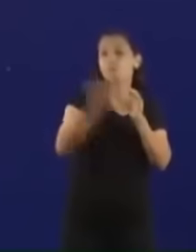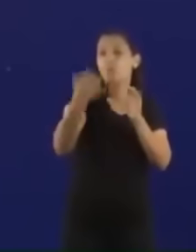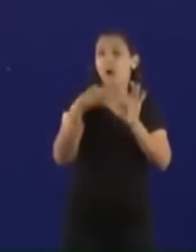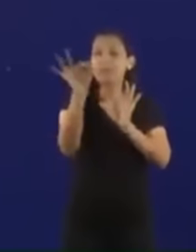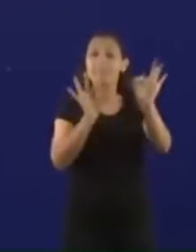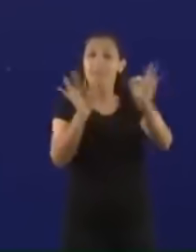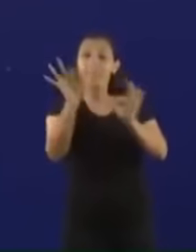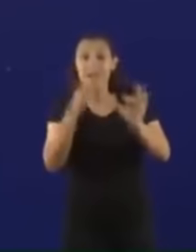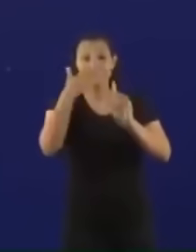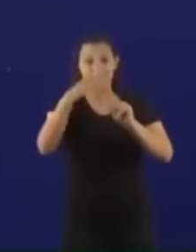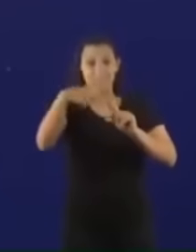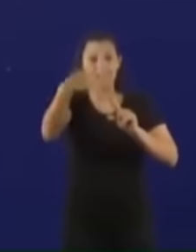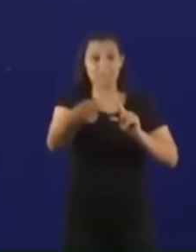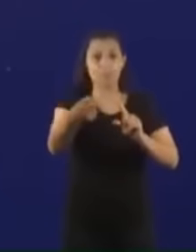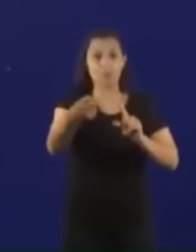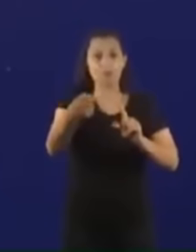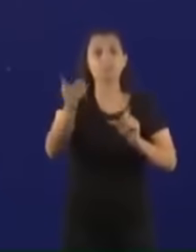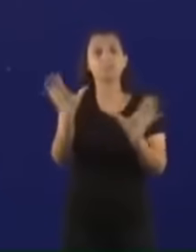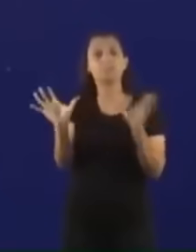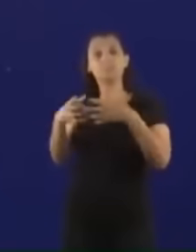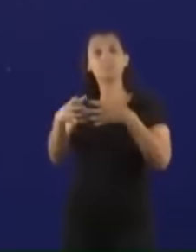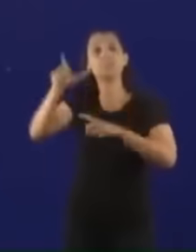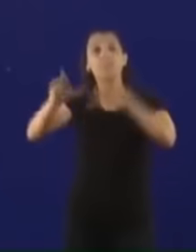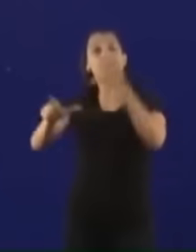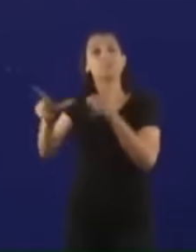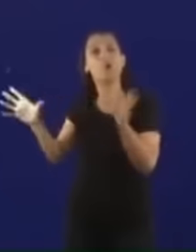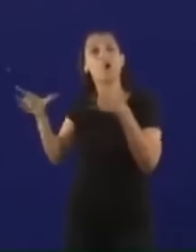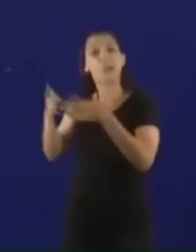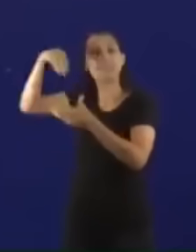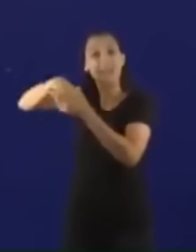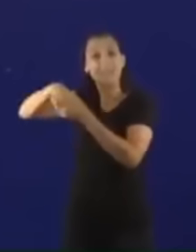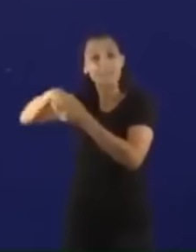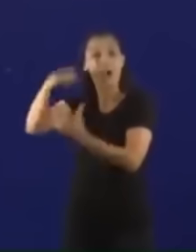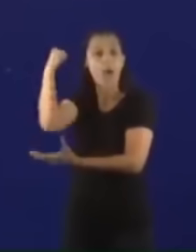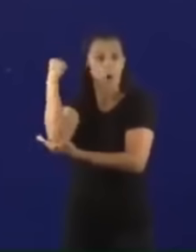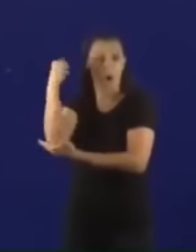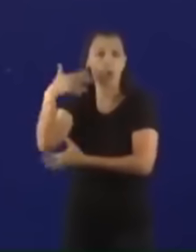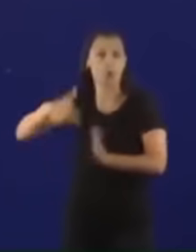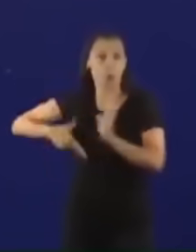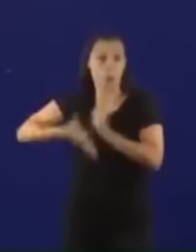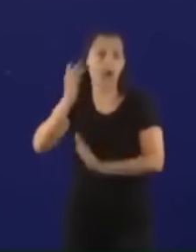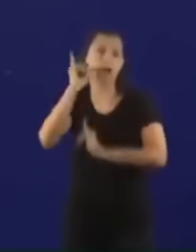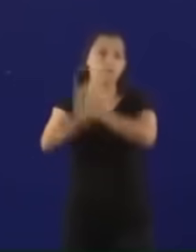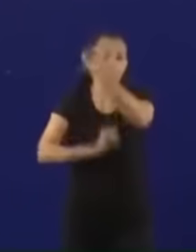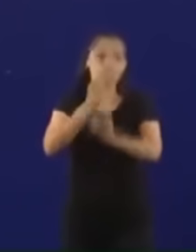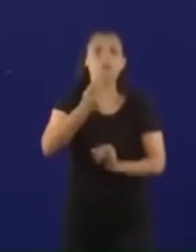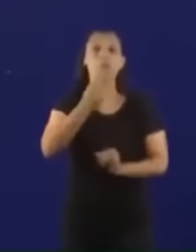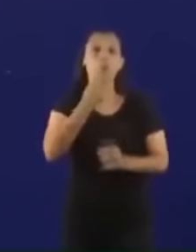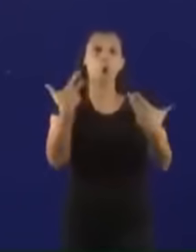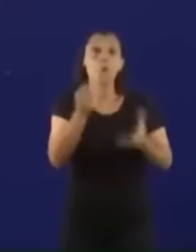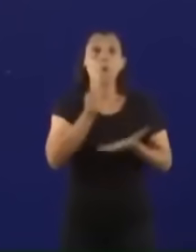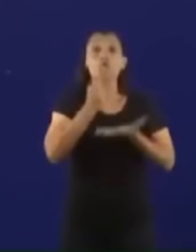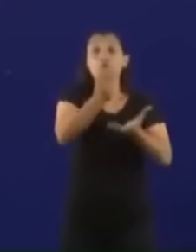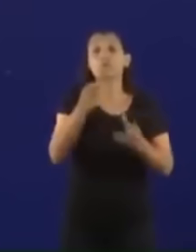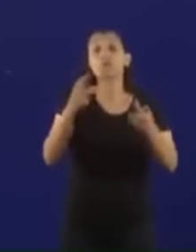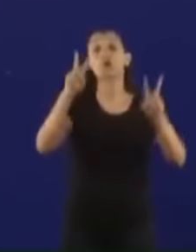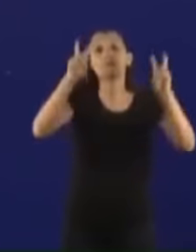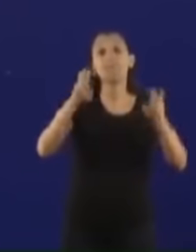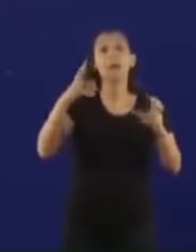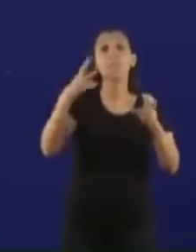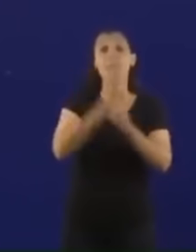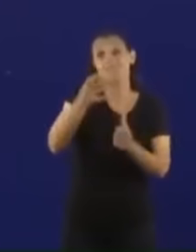dar los integrantes del equipo económico. Por supuesto que nos referimos a subsidios en transporte y nos referimos a